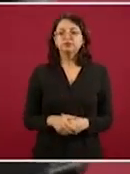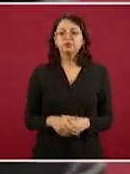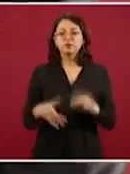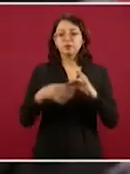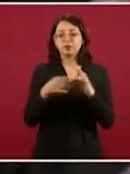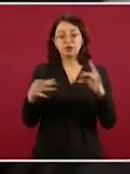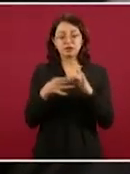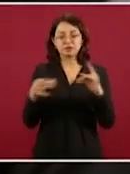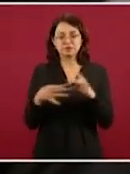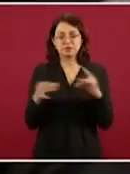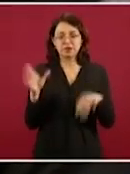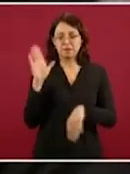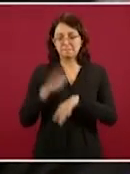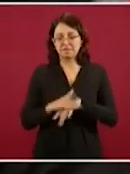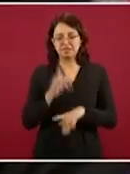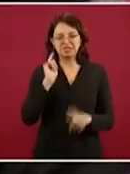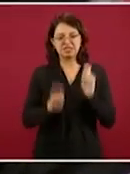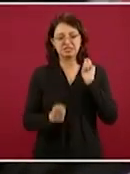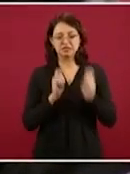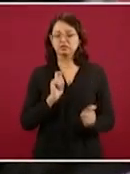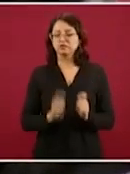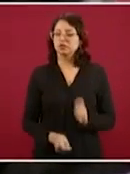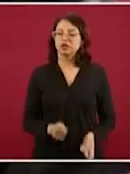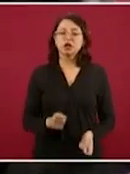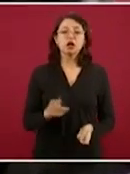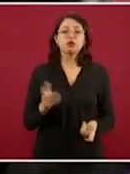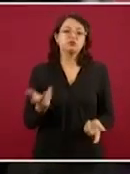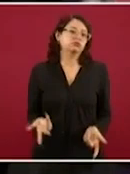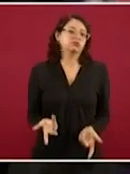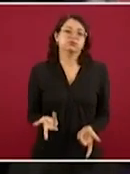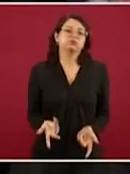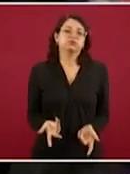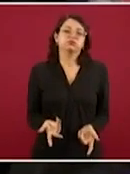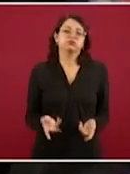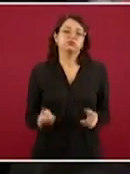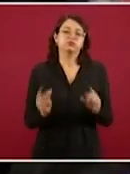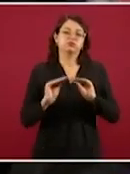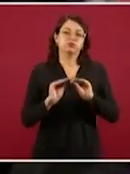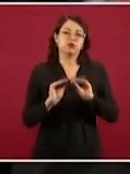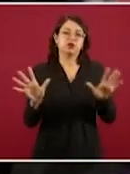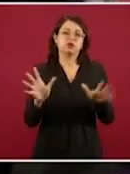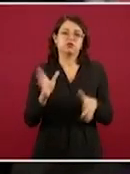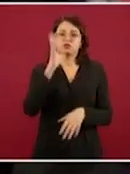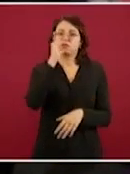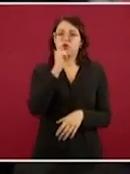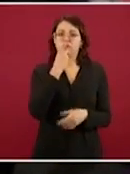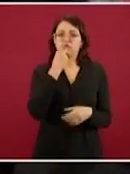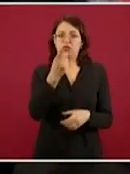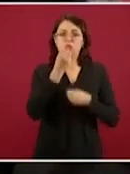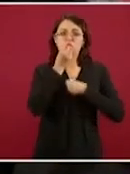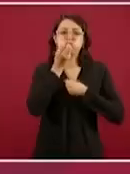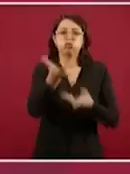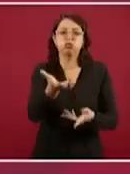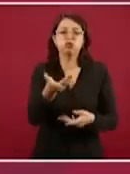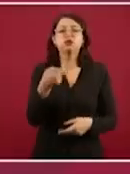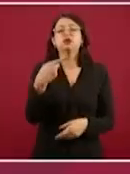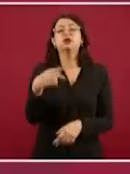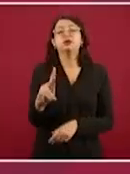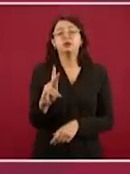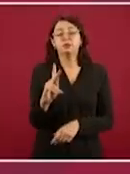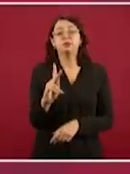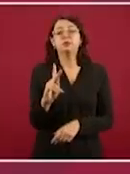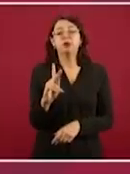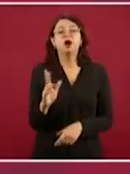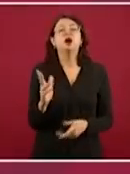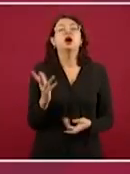detallar sobre este tema por razones obvias, pero sí les puedo comentar que la reunión se